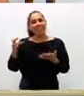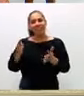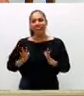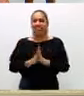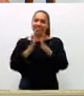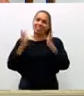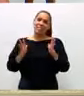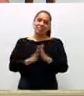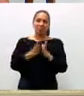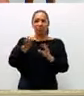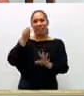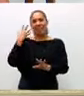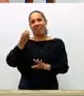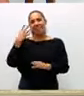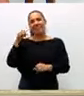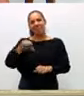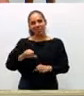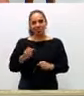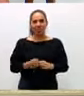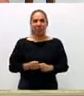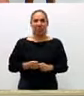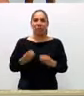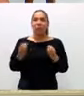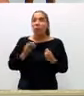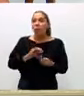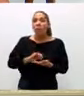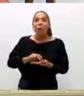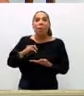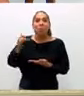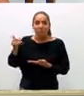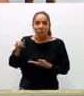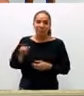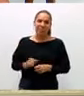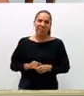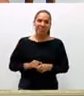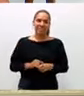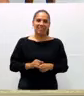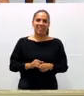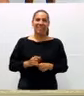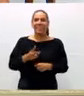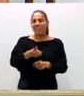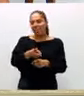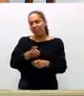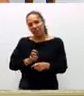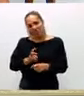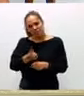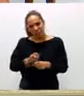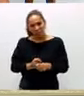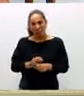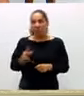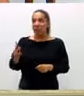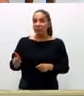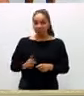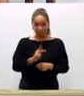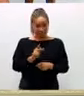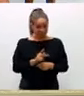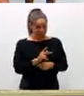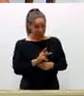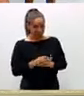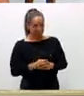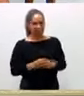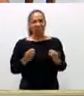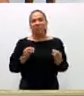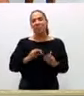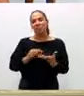de conferencias. Muchas gracias por la invitación y encantada de estar con ustedes, agradecida con las preguntas. Espero que haber